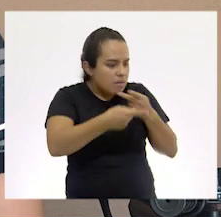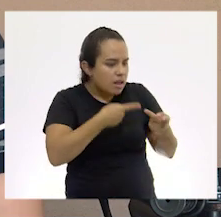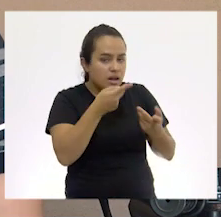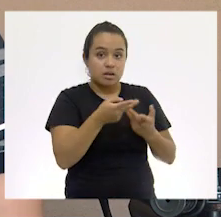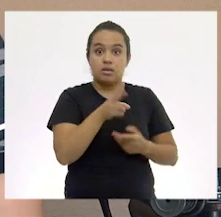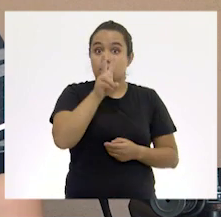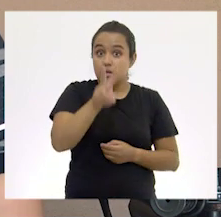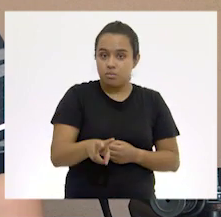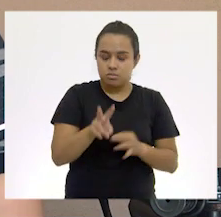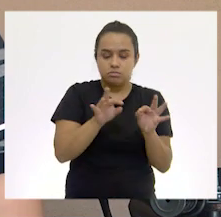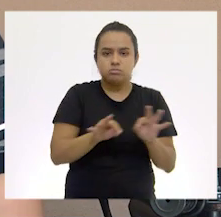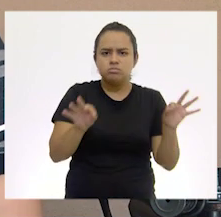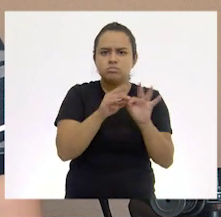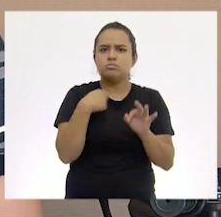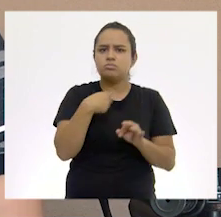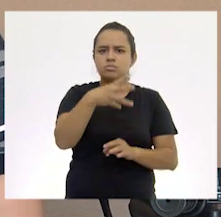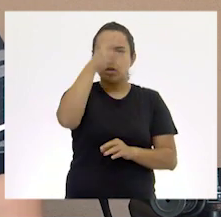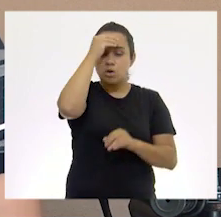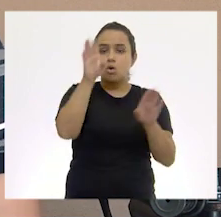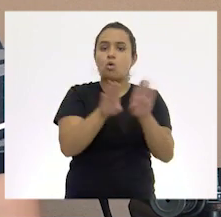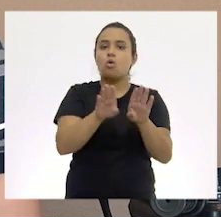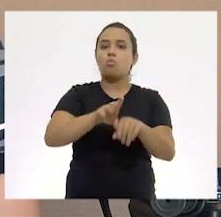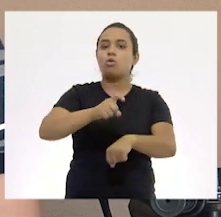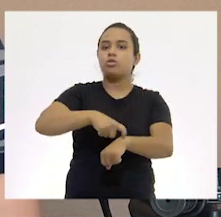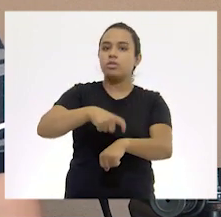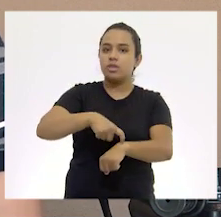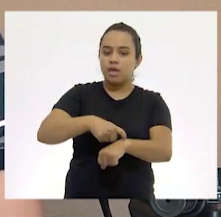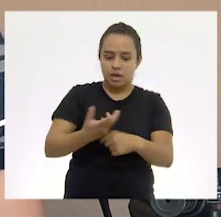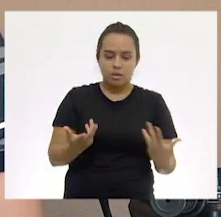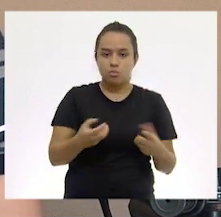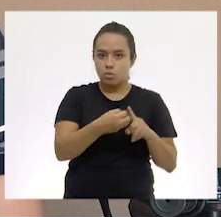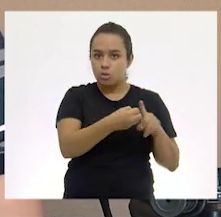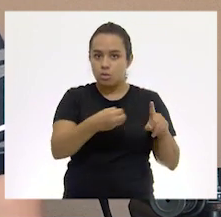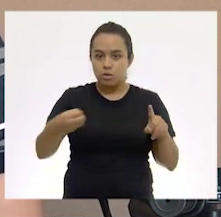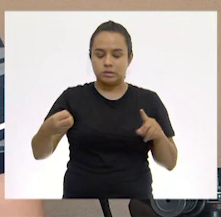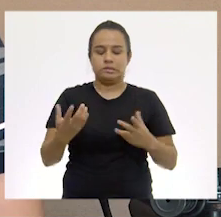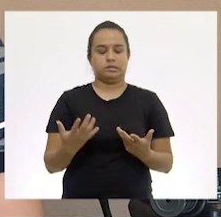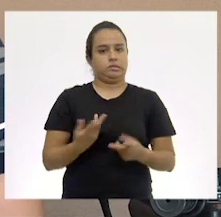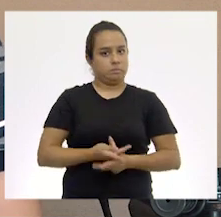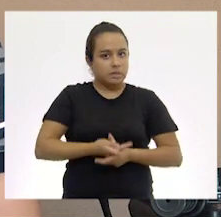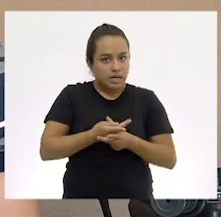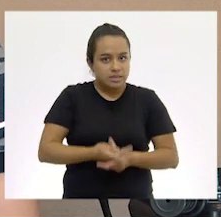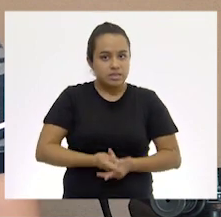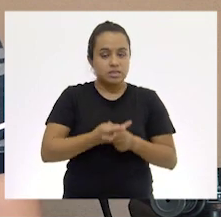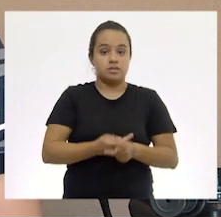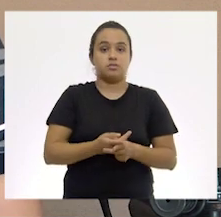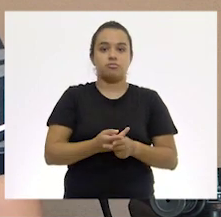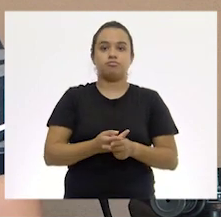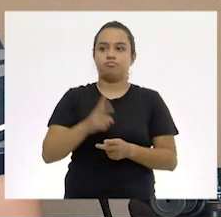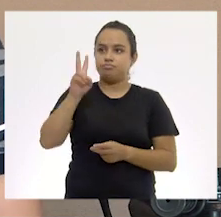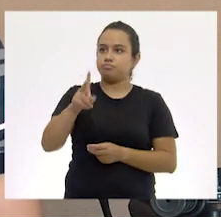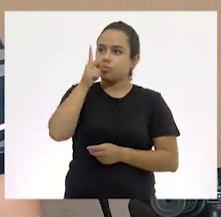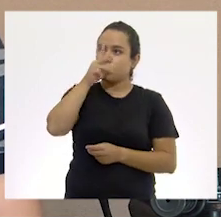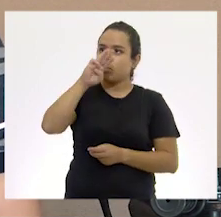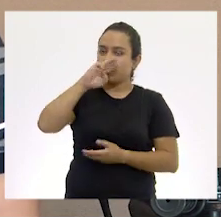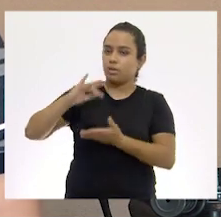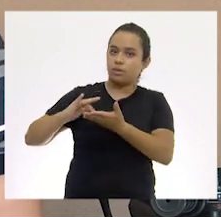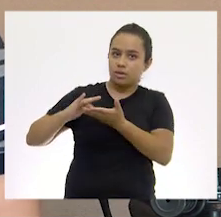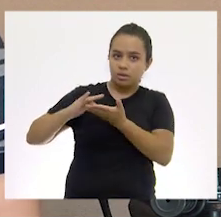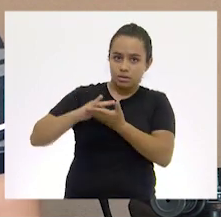que nos enseñó es el uso del tiempo, la paciencia con el gran apoyo de los